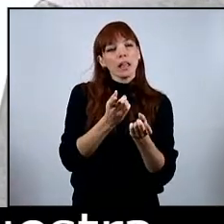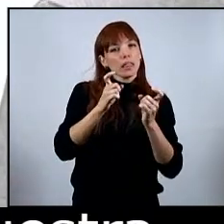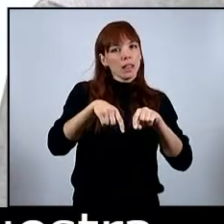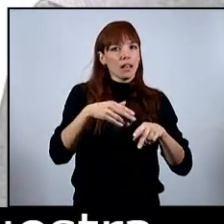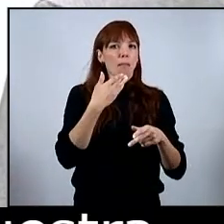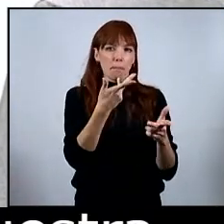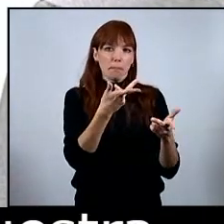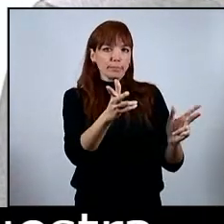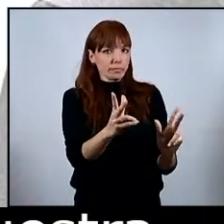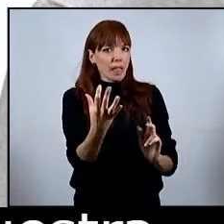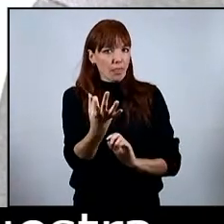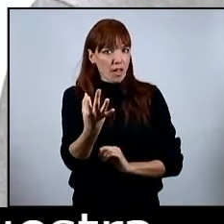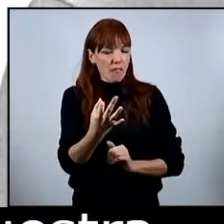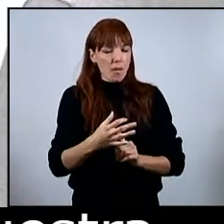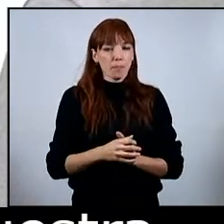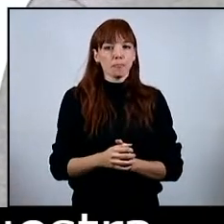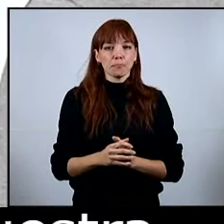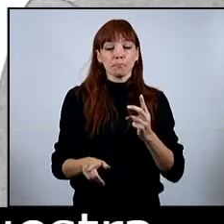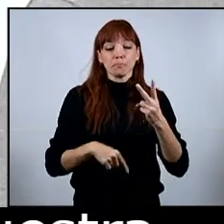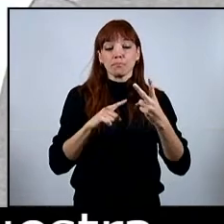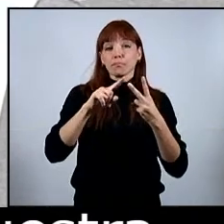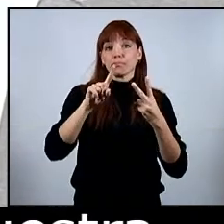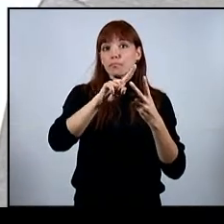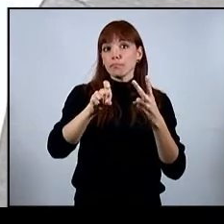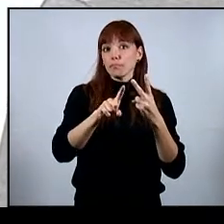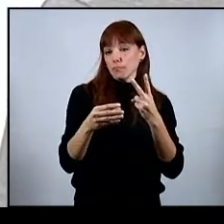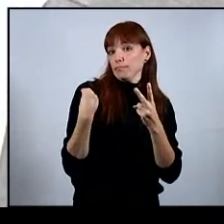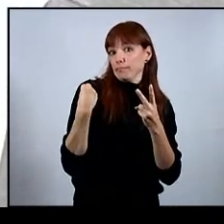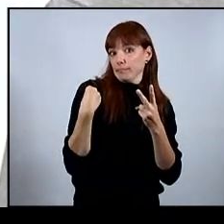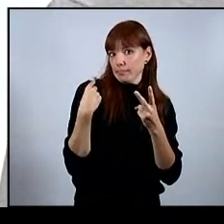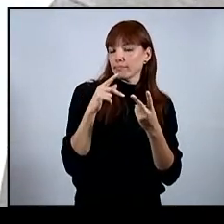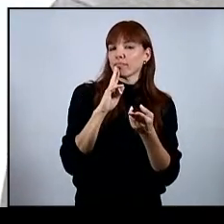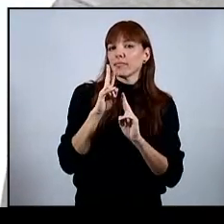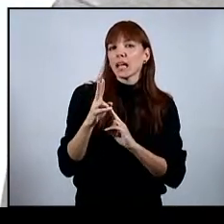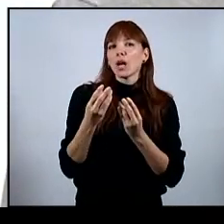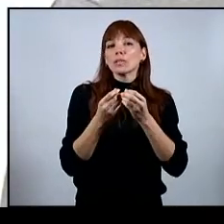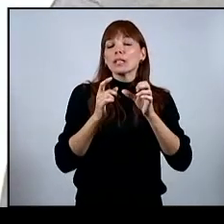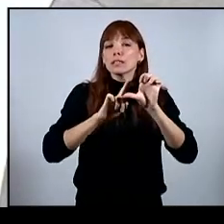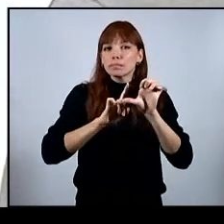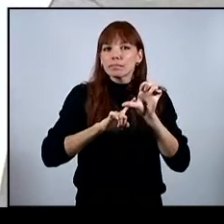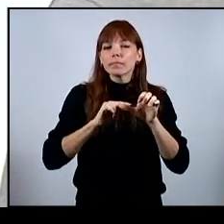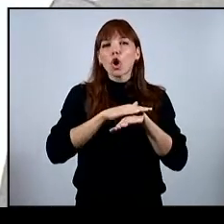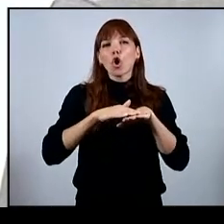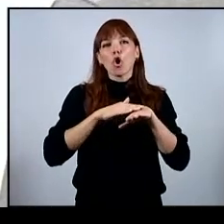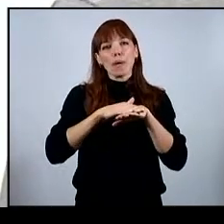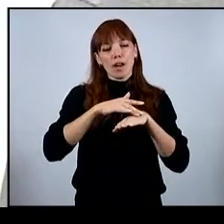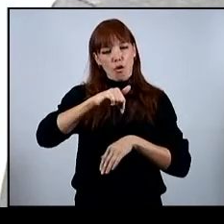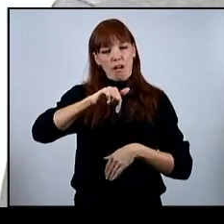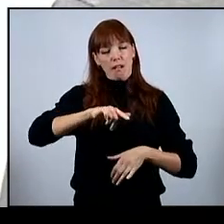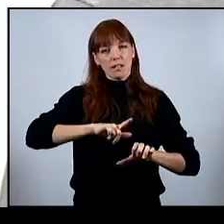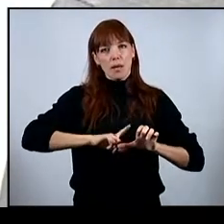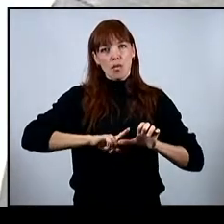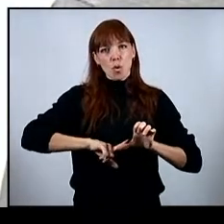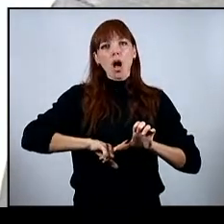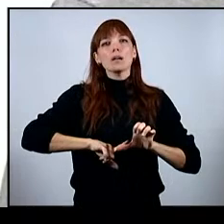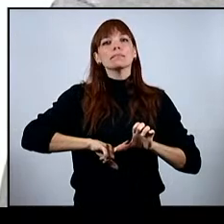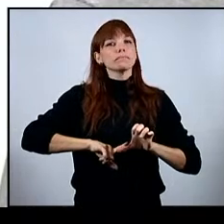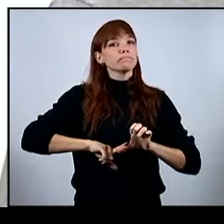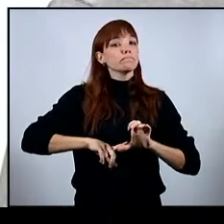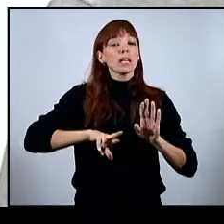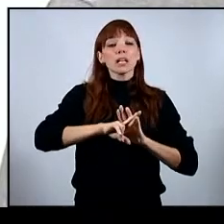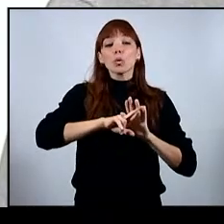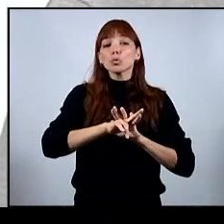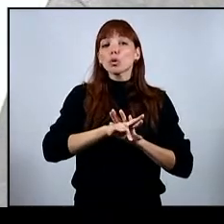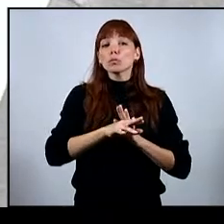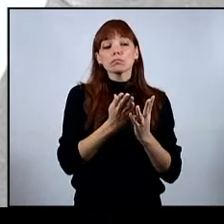autorizadas. Y a la segunda pregunta que ha hecho, la Junta de Extremadura, el Gobierno extremeño, va a utilizar todos los medios